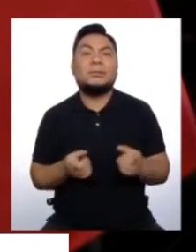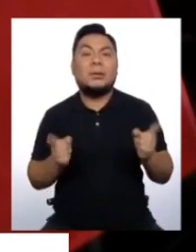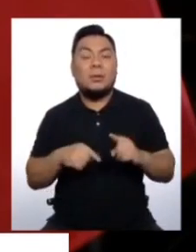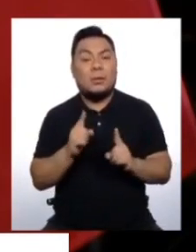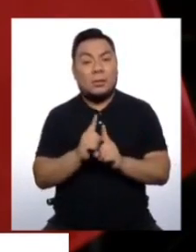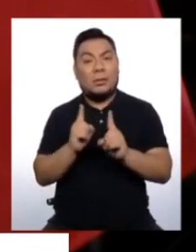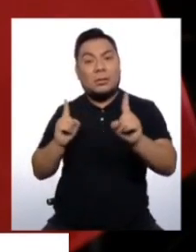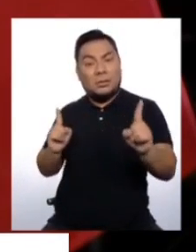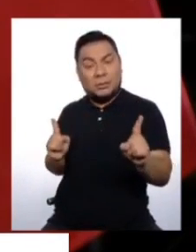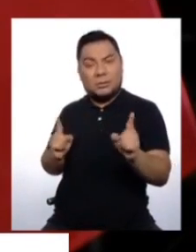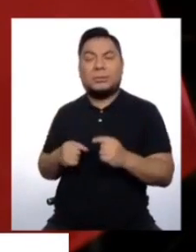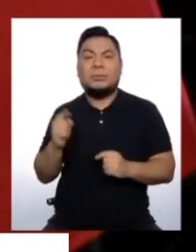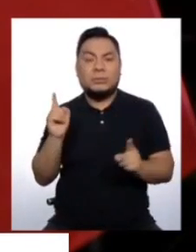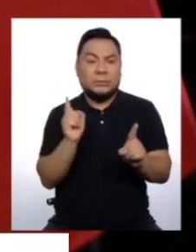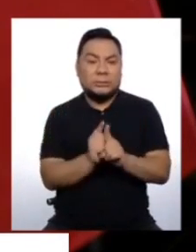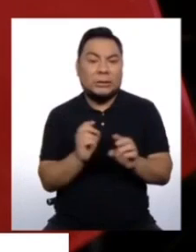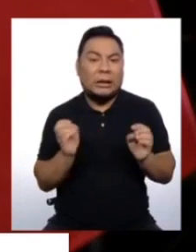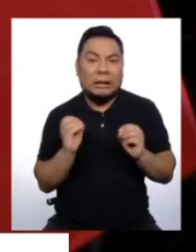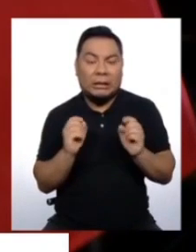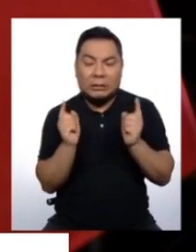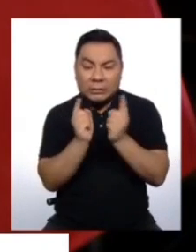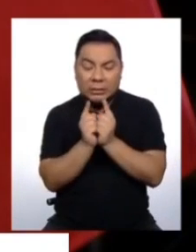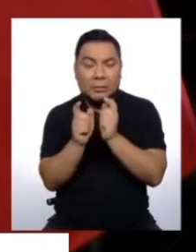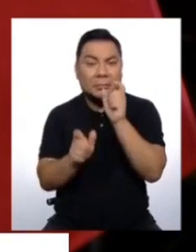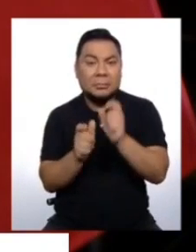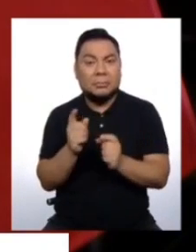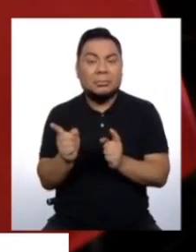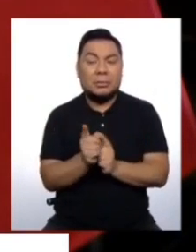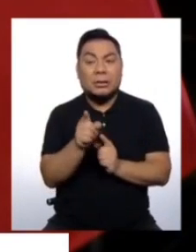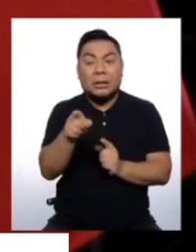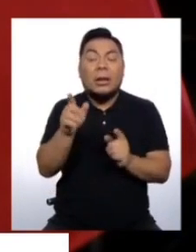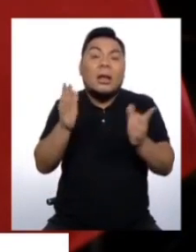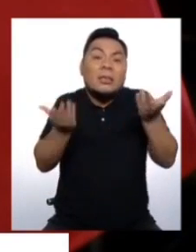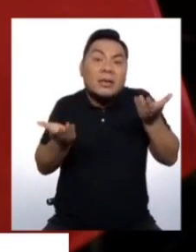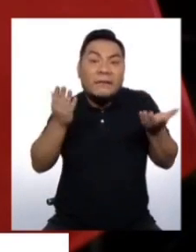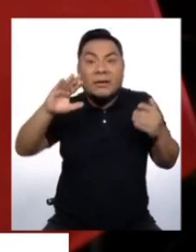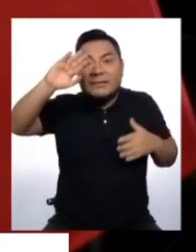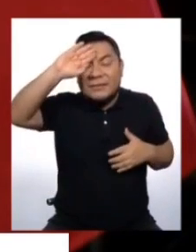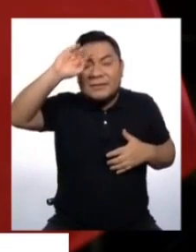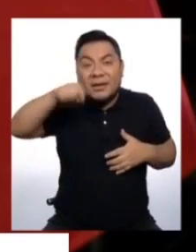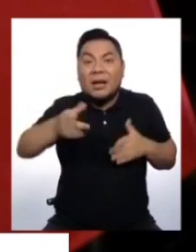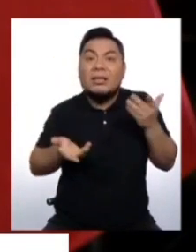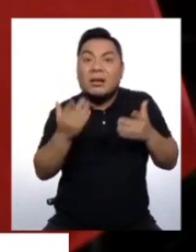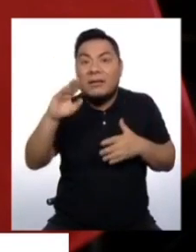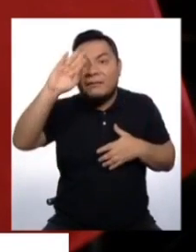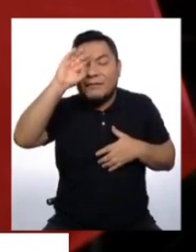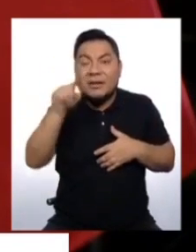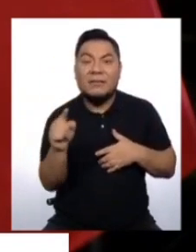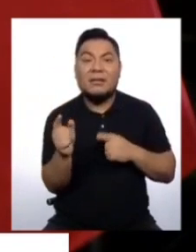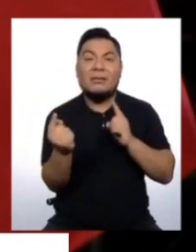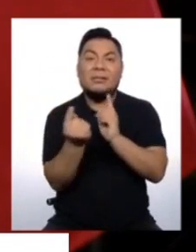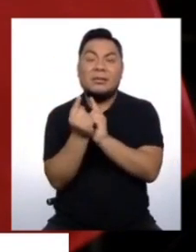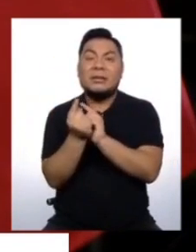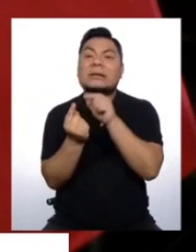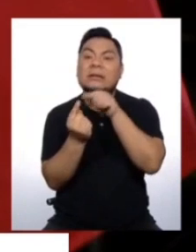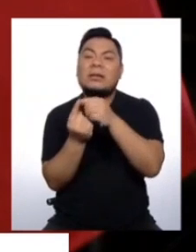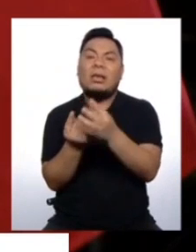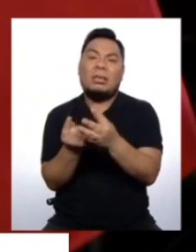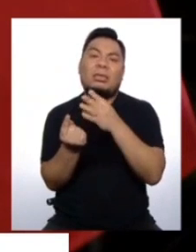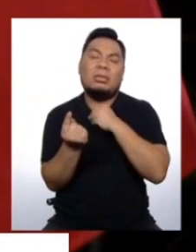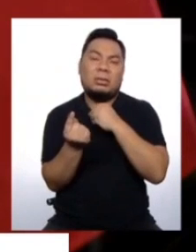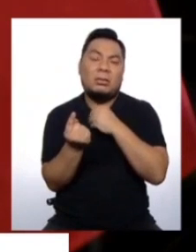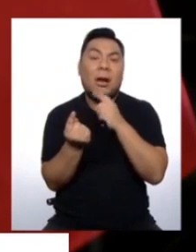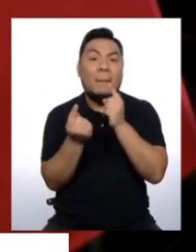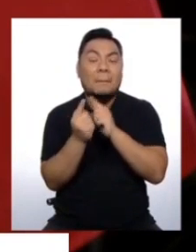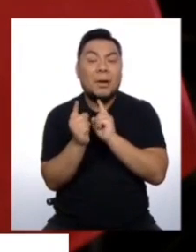y no estamos en contacto directo con las personas que podrían estar contaminadas con el virus, no hay forma que